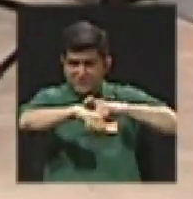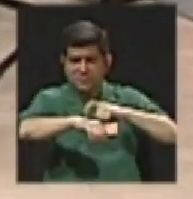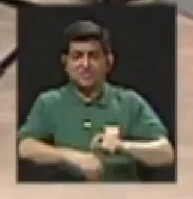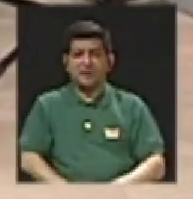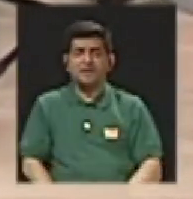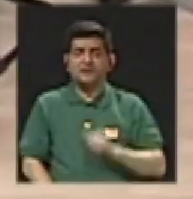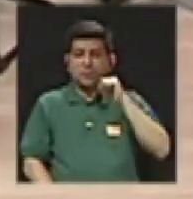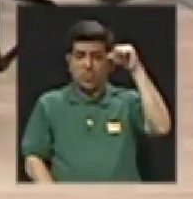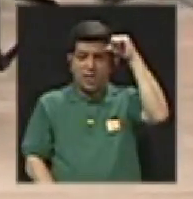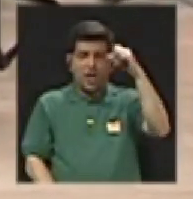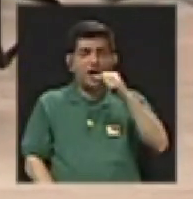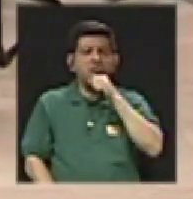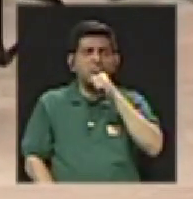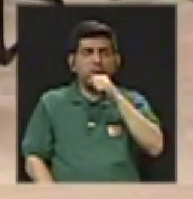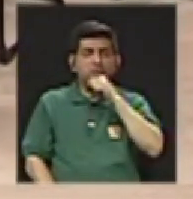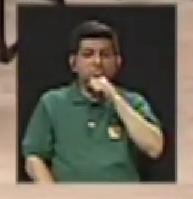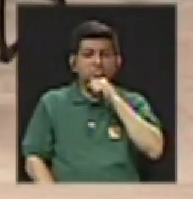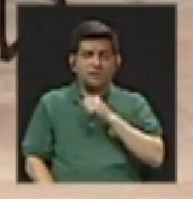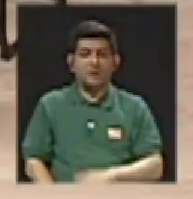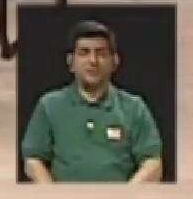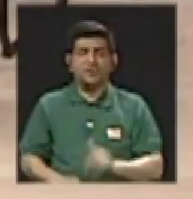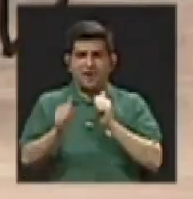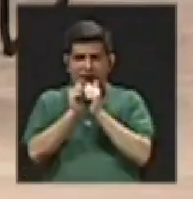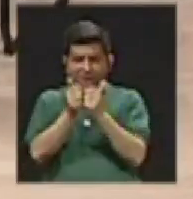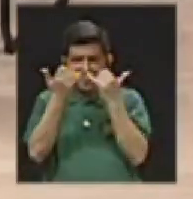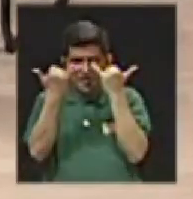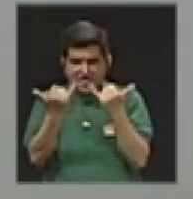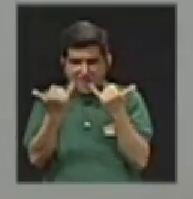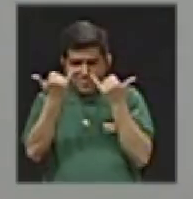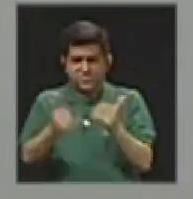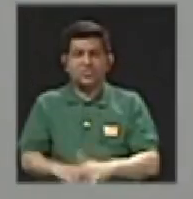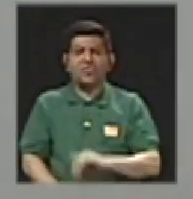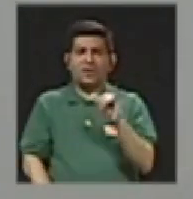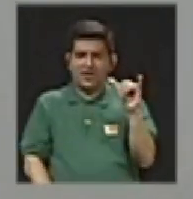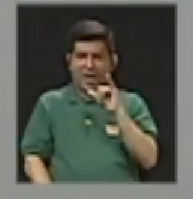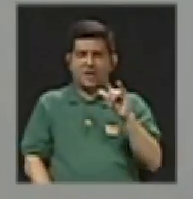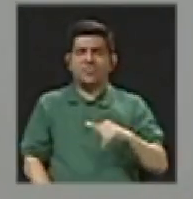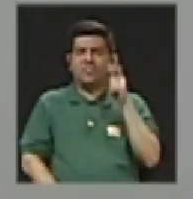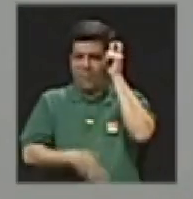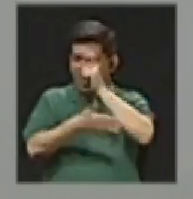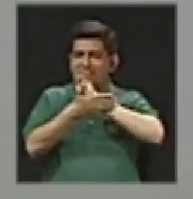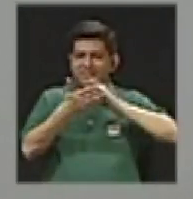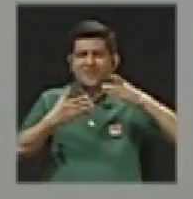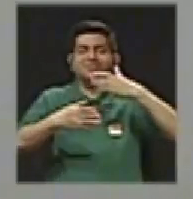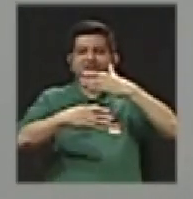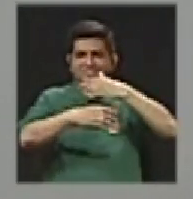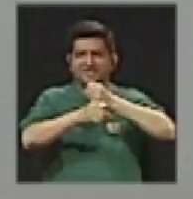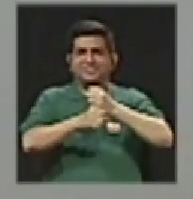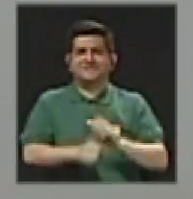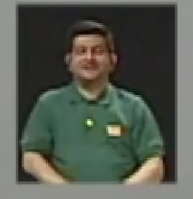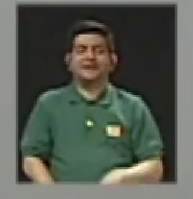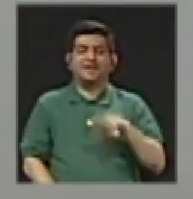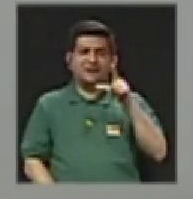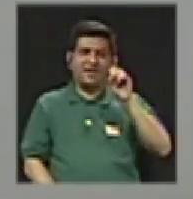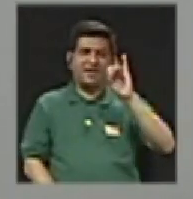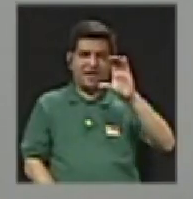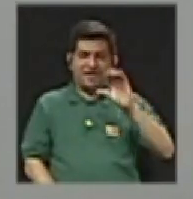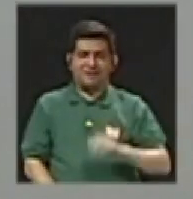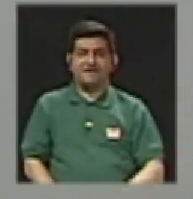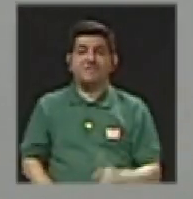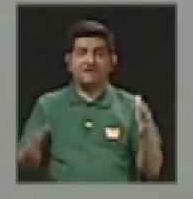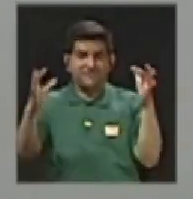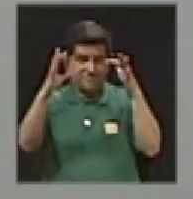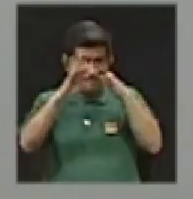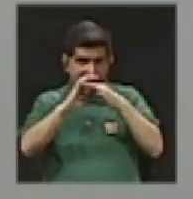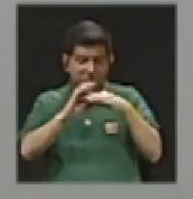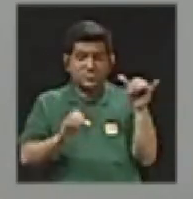o el adulto mayor que está con ustedes, amigas y amigos, también hizo una tesis de licenciatura